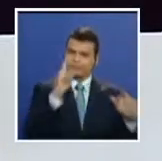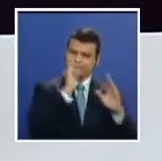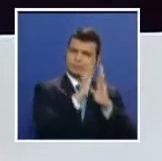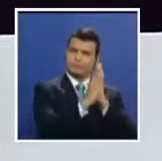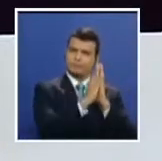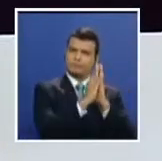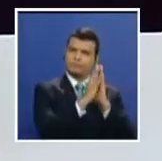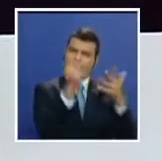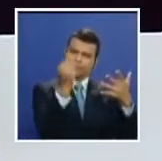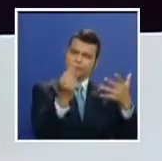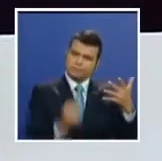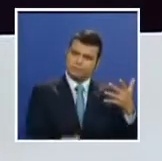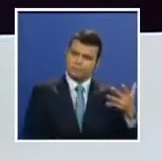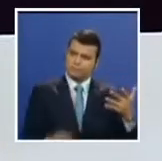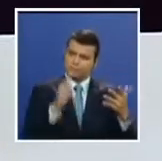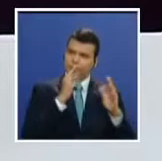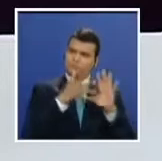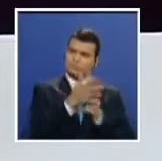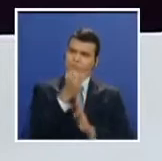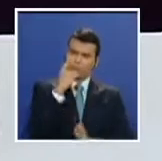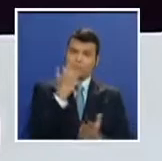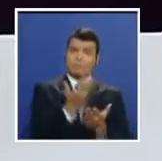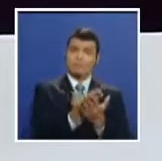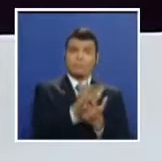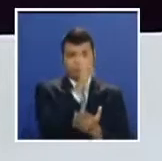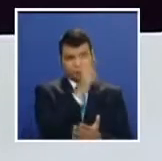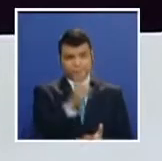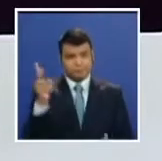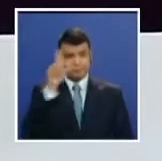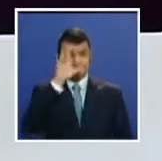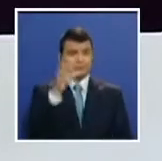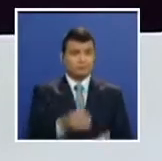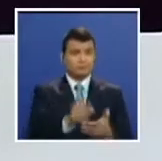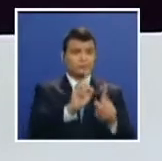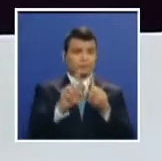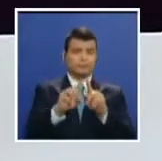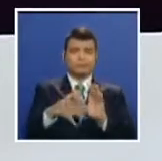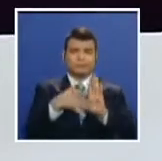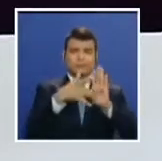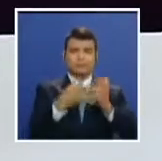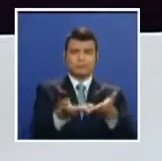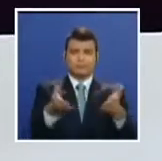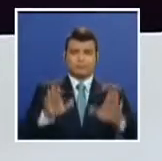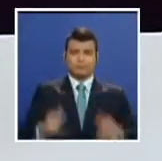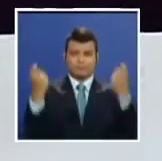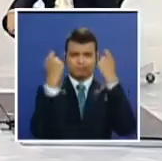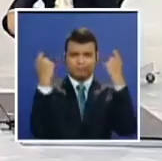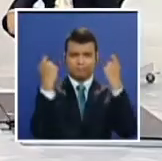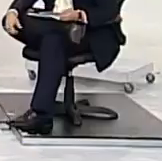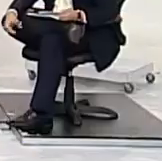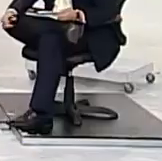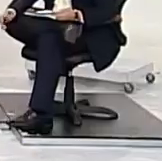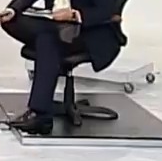más razones más justificaciones respetando como siempre las diferentes líneas de pensamiento pausa